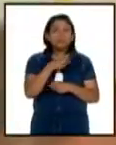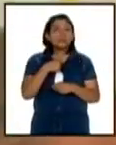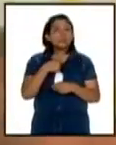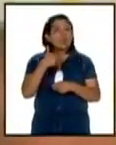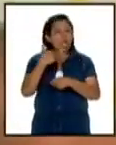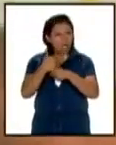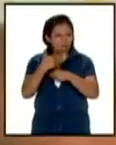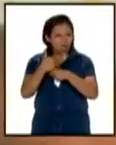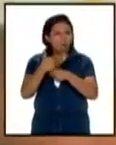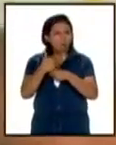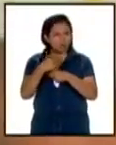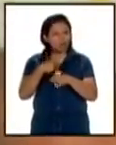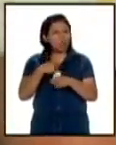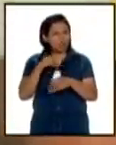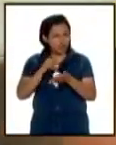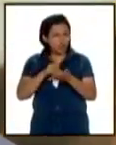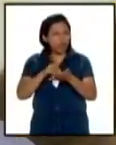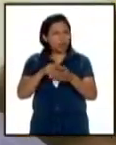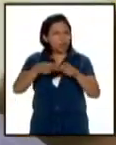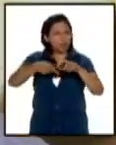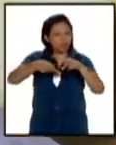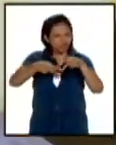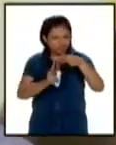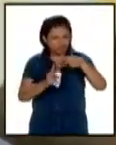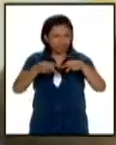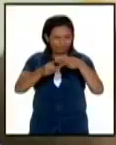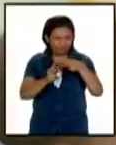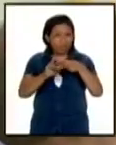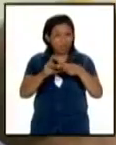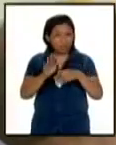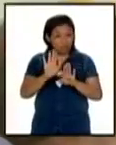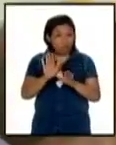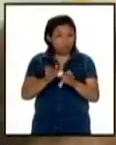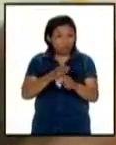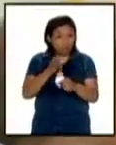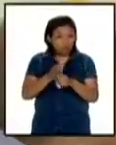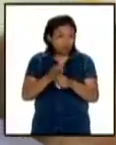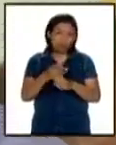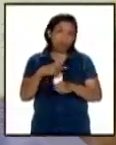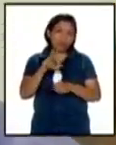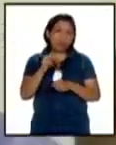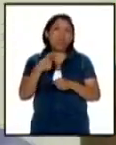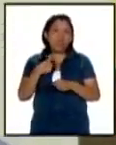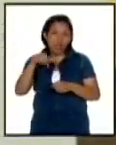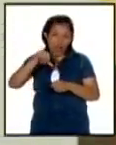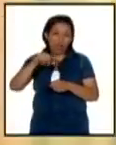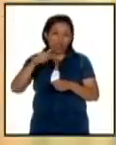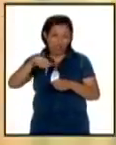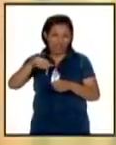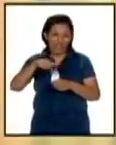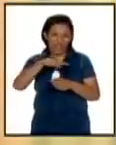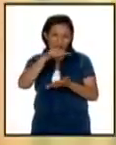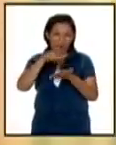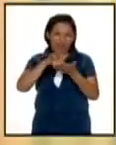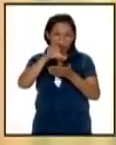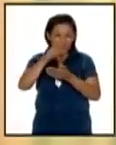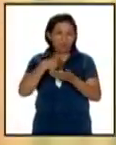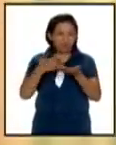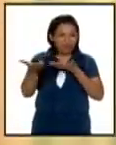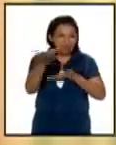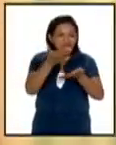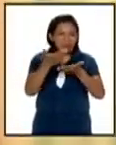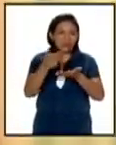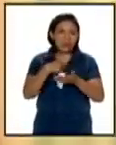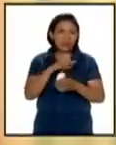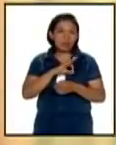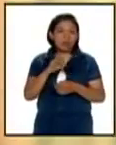mis remiendos de la plomería, que no es suficiente. Ahora convivo con lo que me ayudan aquí en Comparte. Ahora sí que ven los